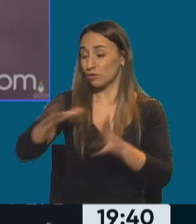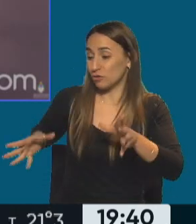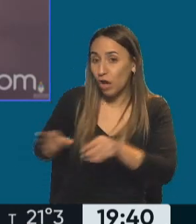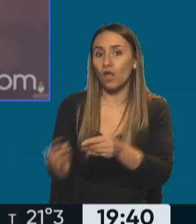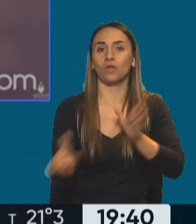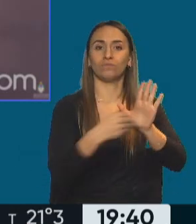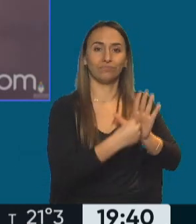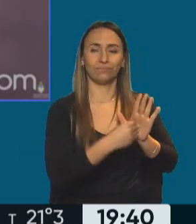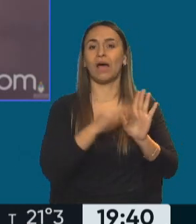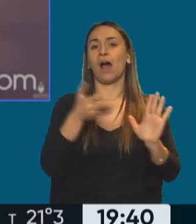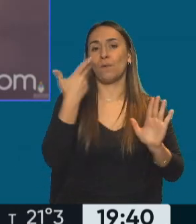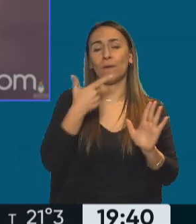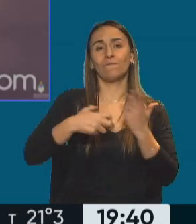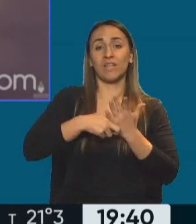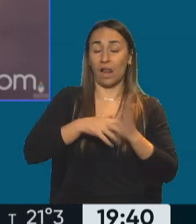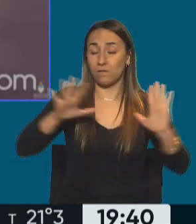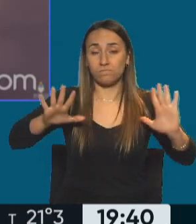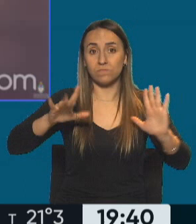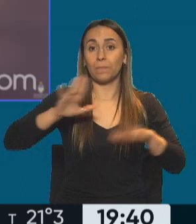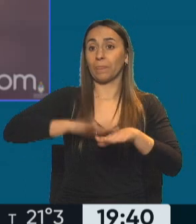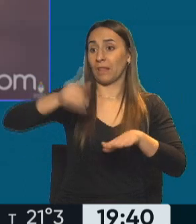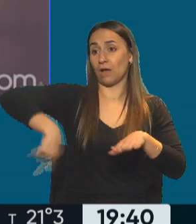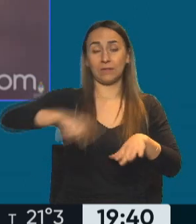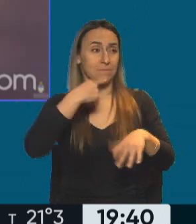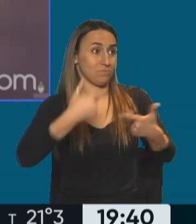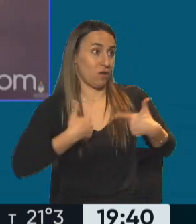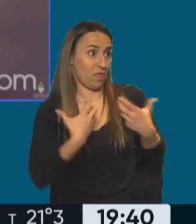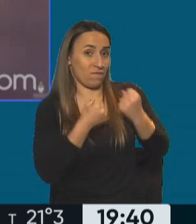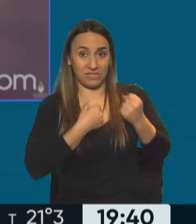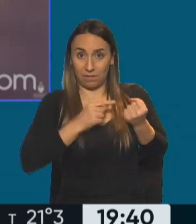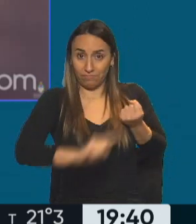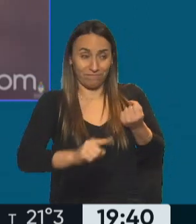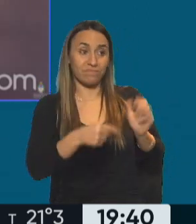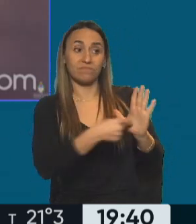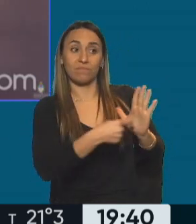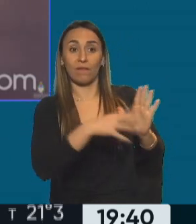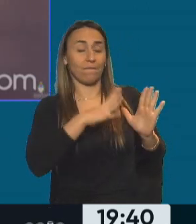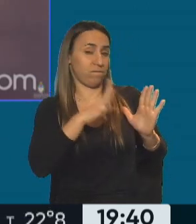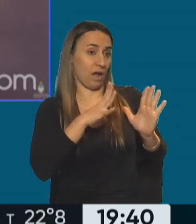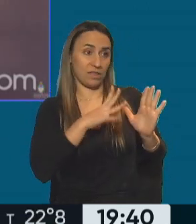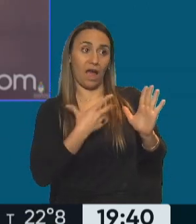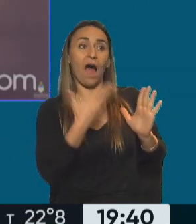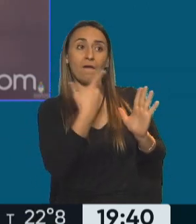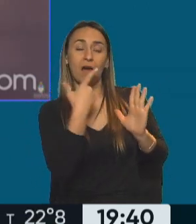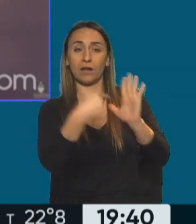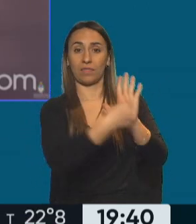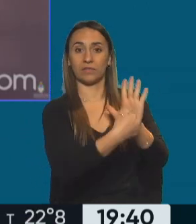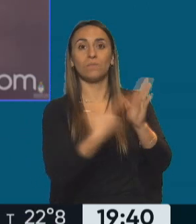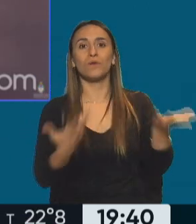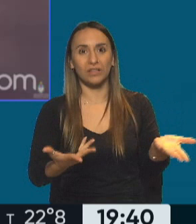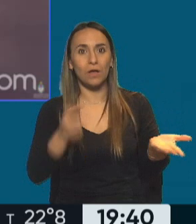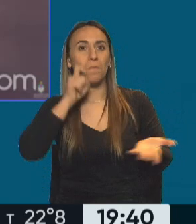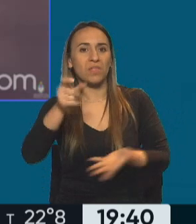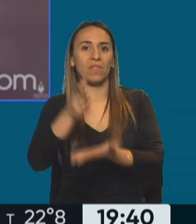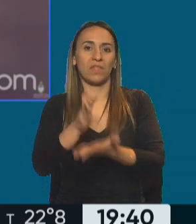los imputados es: yo de esto no pude defenderme. En consecuencia, se violó la garantía de la defensa en juicio. Lo que